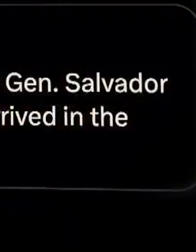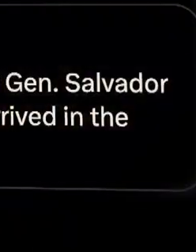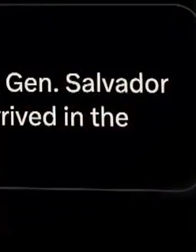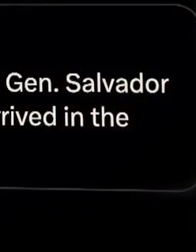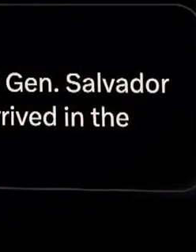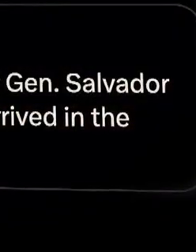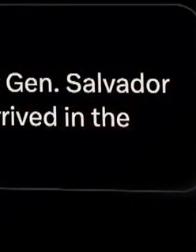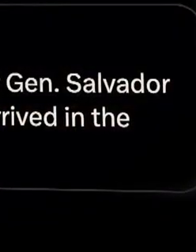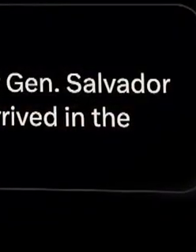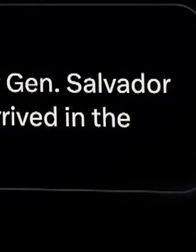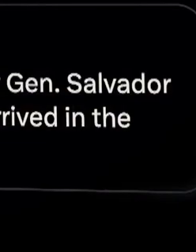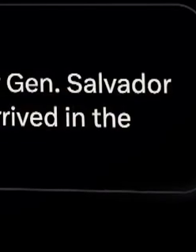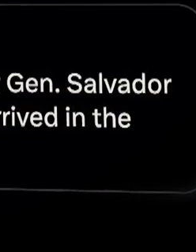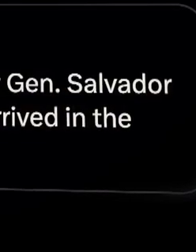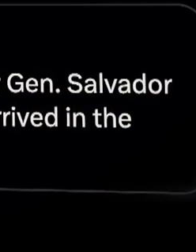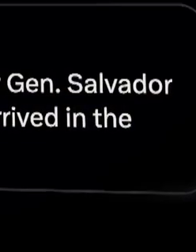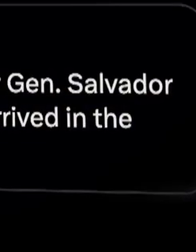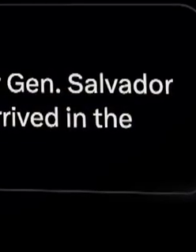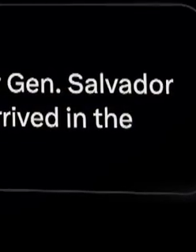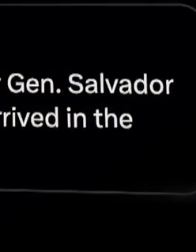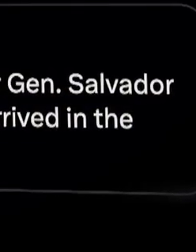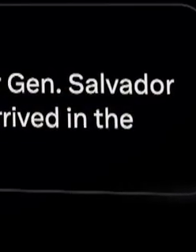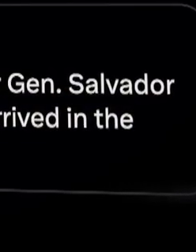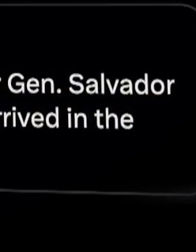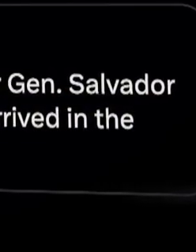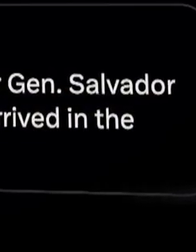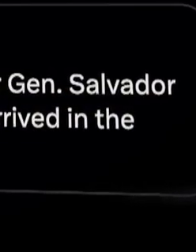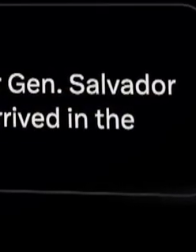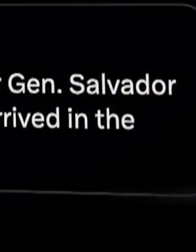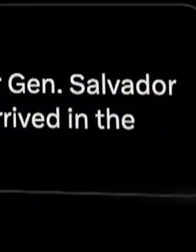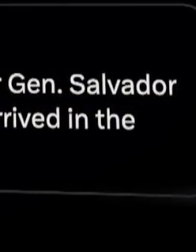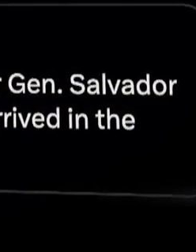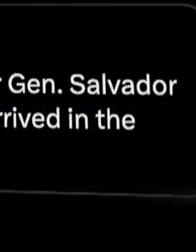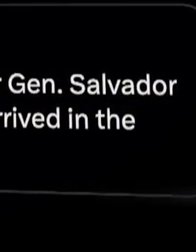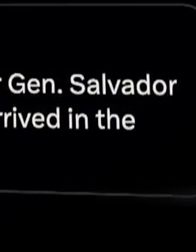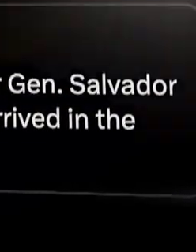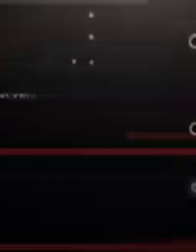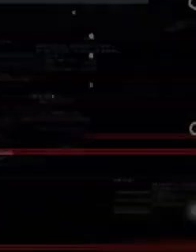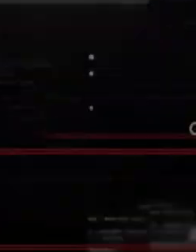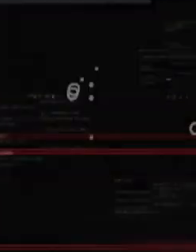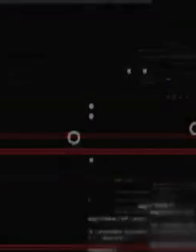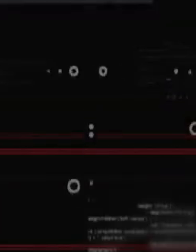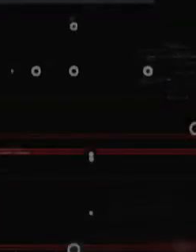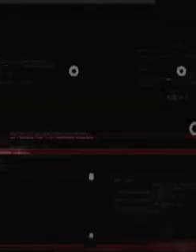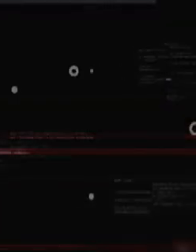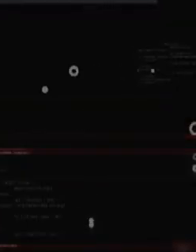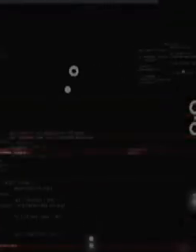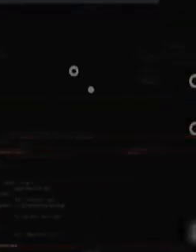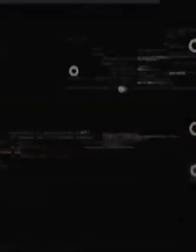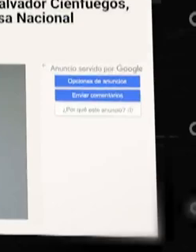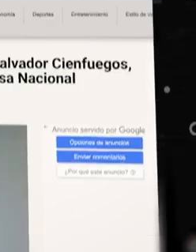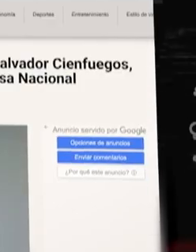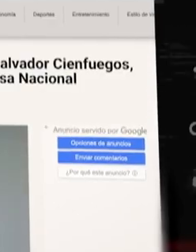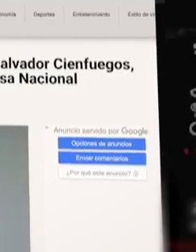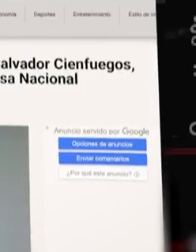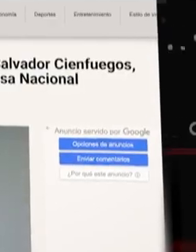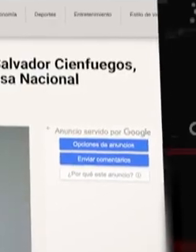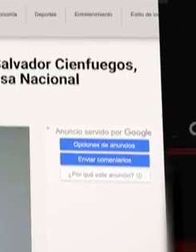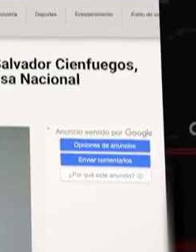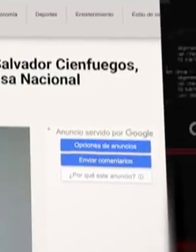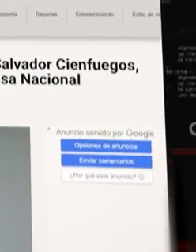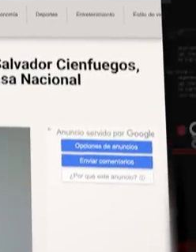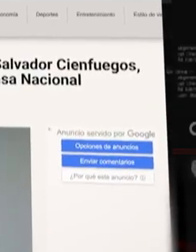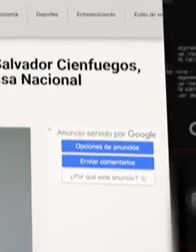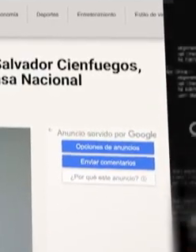Cienfuegos. Un grupo de periodistas y medios seleccionados, entre ellos ProPublica, filtraron la detención de Cienfuegos en